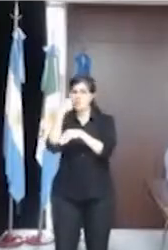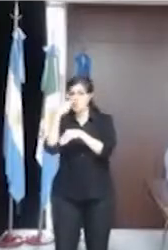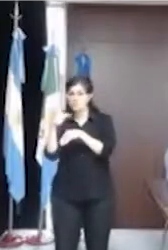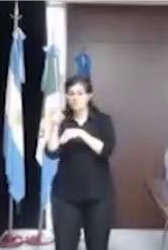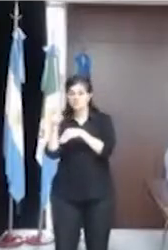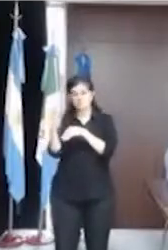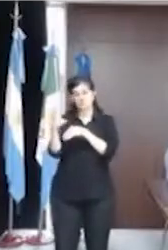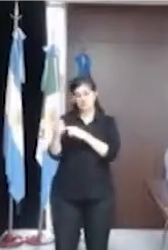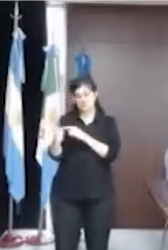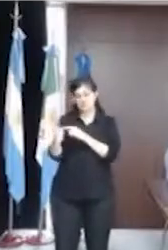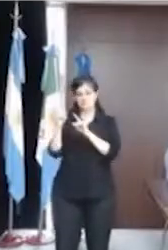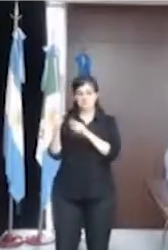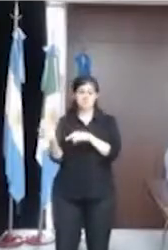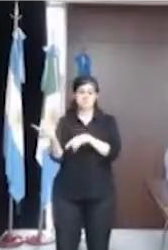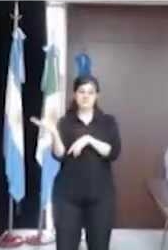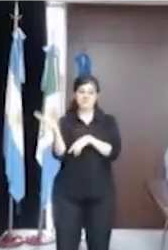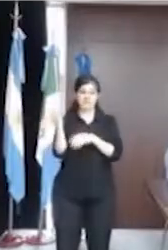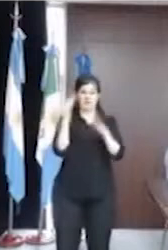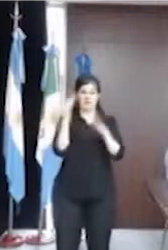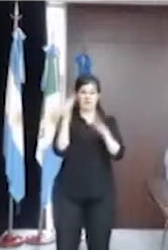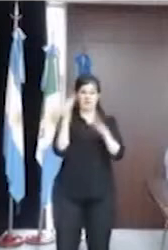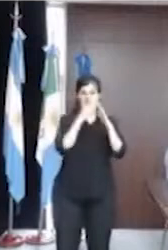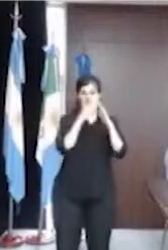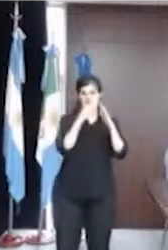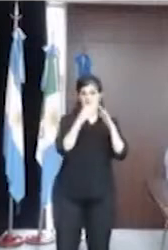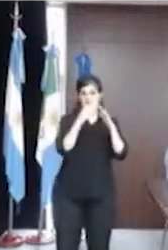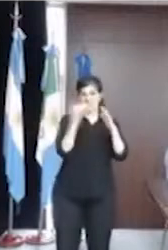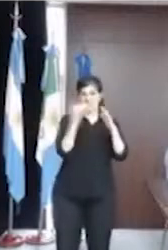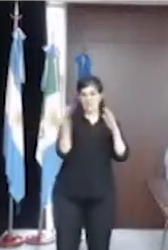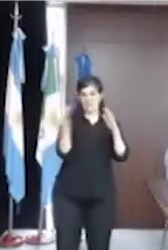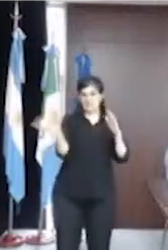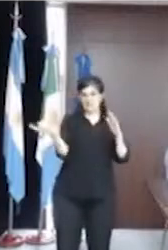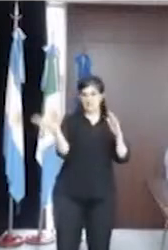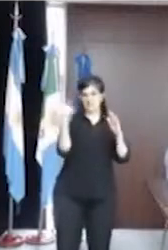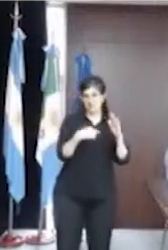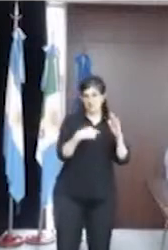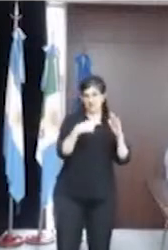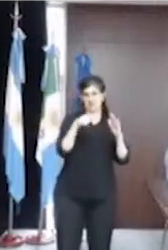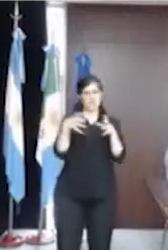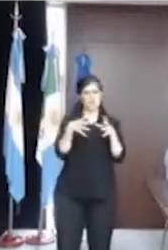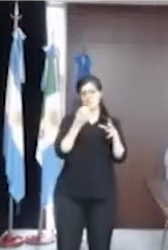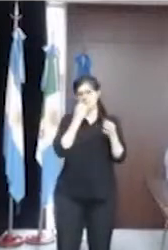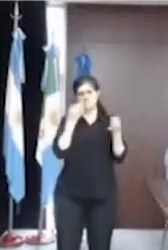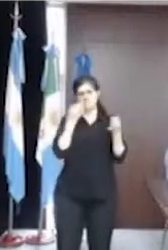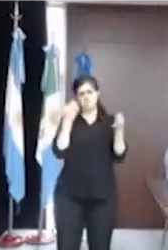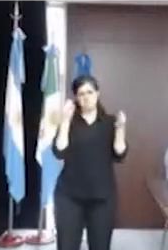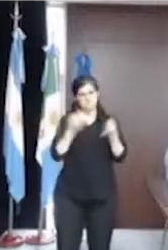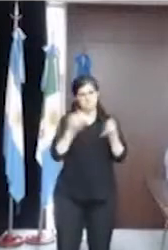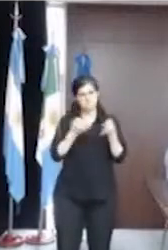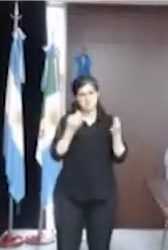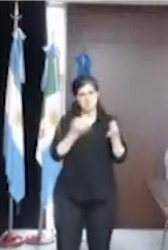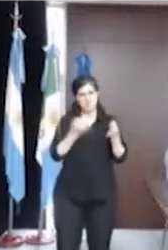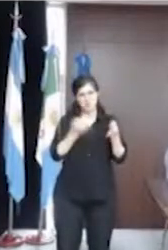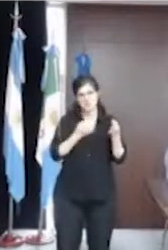Que he tenido una contención magnífica. Cuando vienen, siempre si tengo algo que quiero saber, ellos me